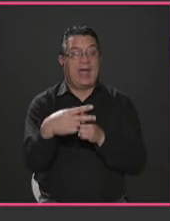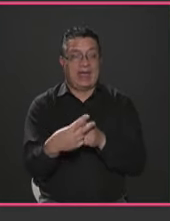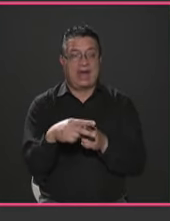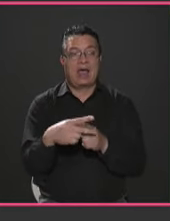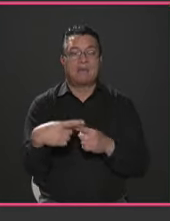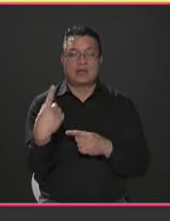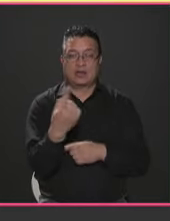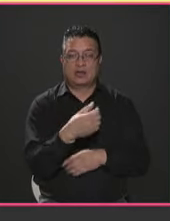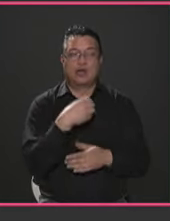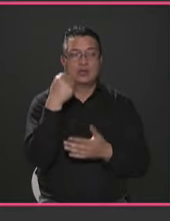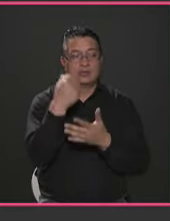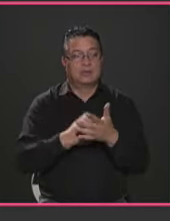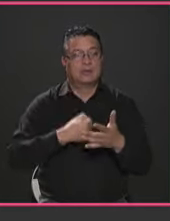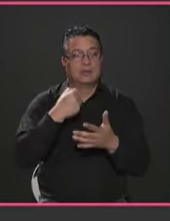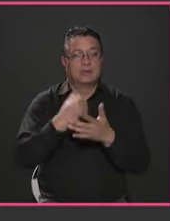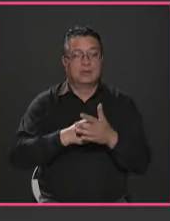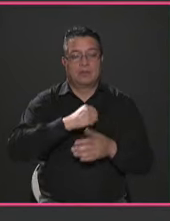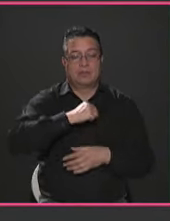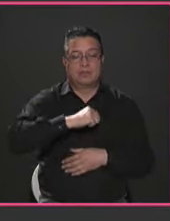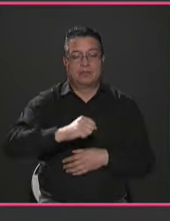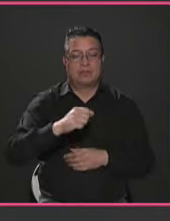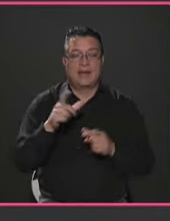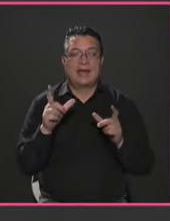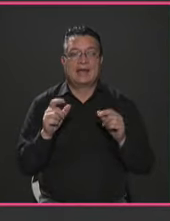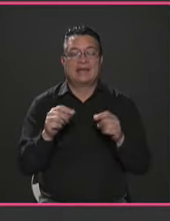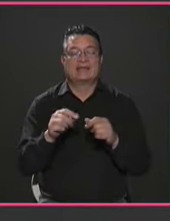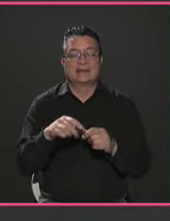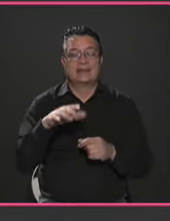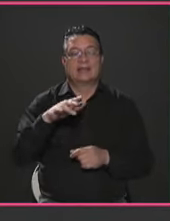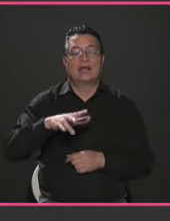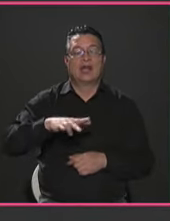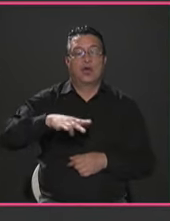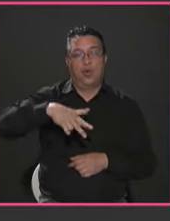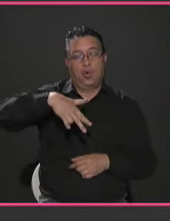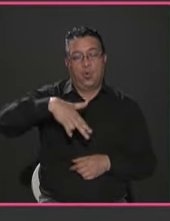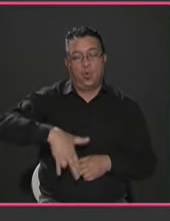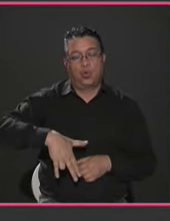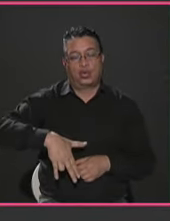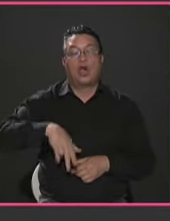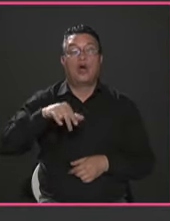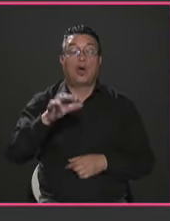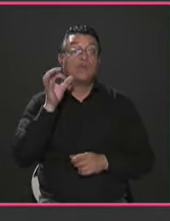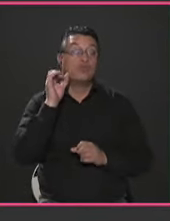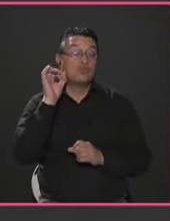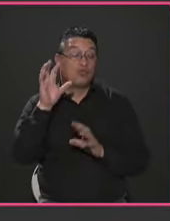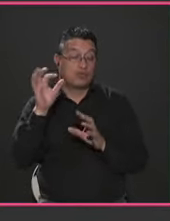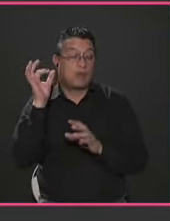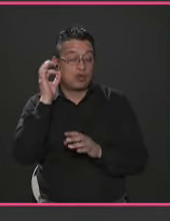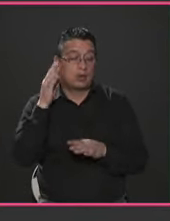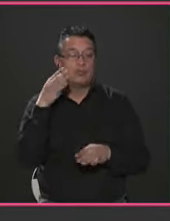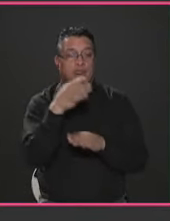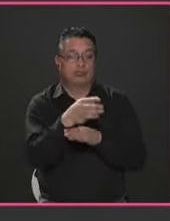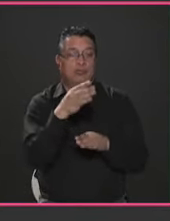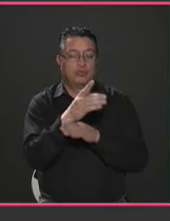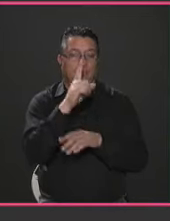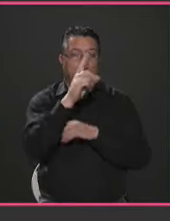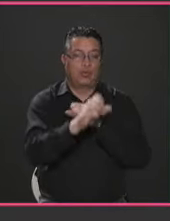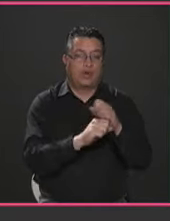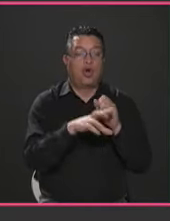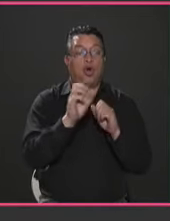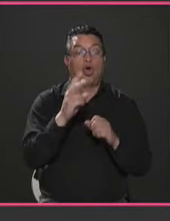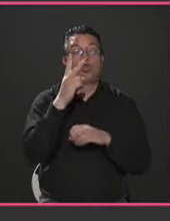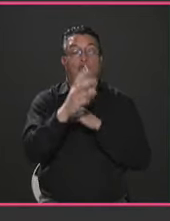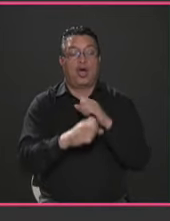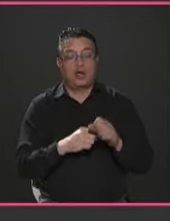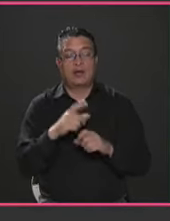batallamos un poco la prevención del cáncer cervicouterino y hoy día eh muchas mujeres todavía acuden anualmente o cada dos años a